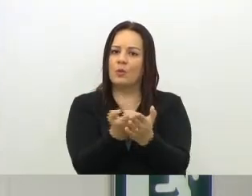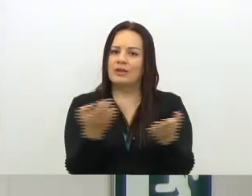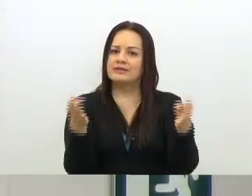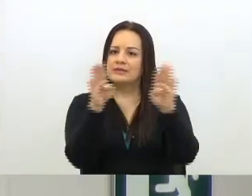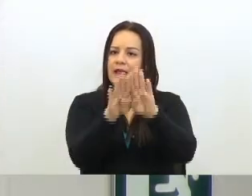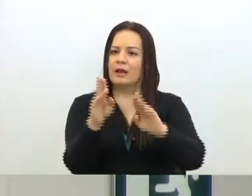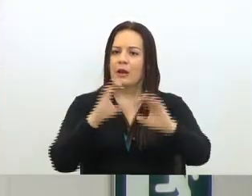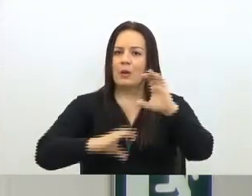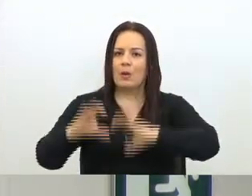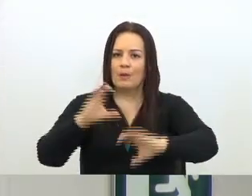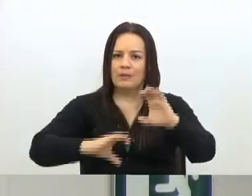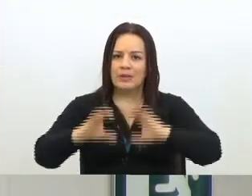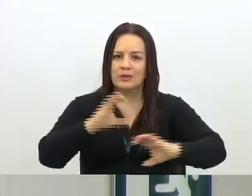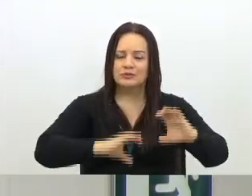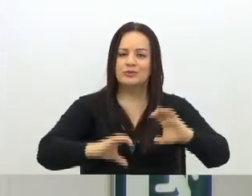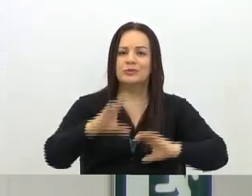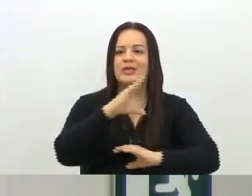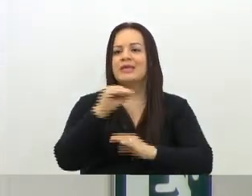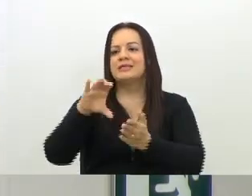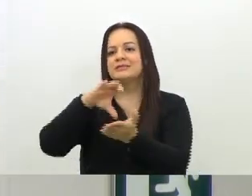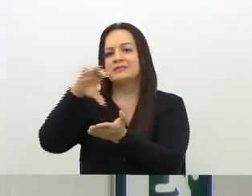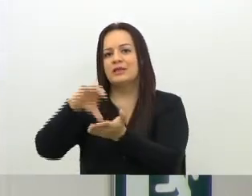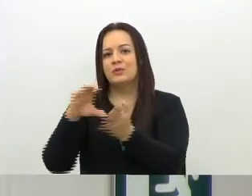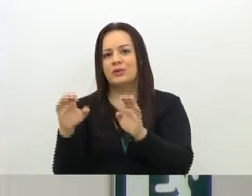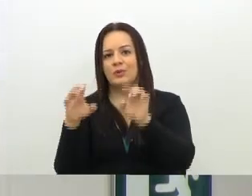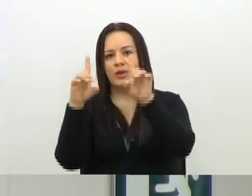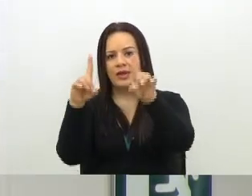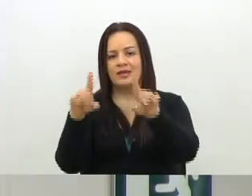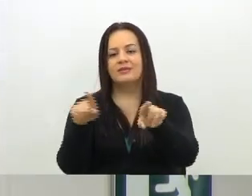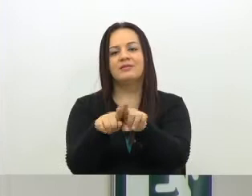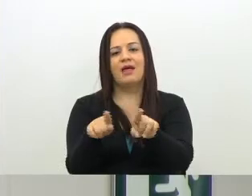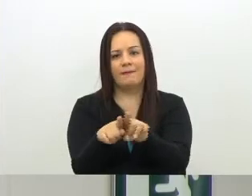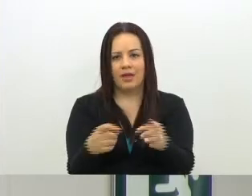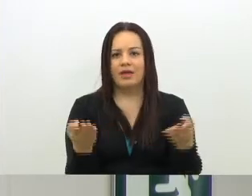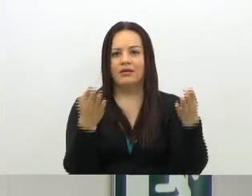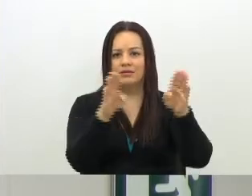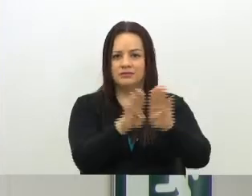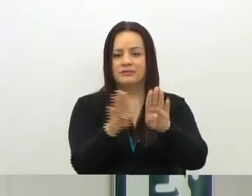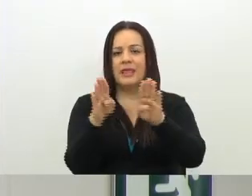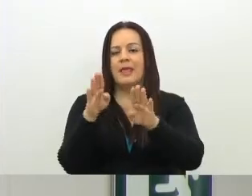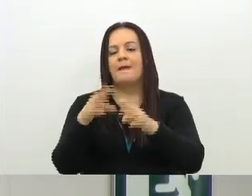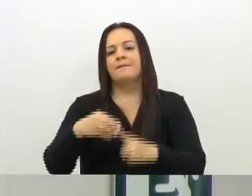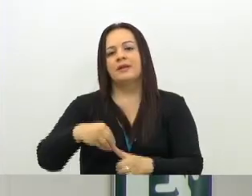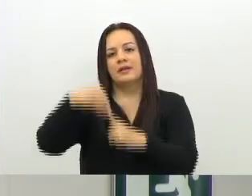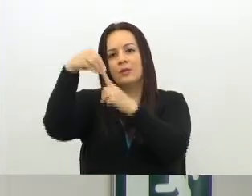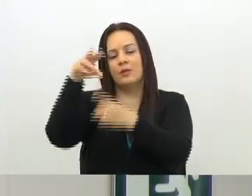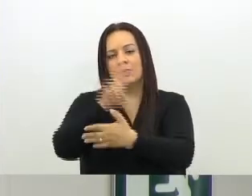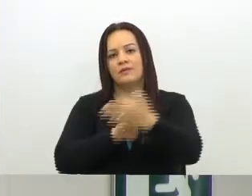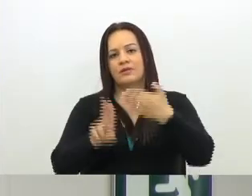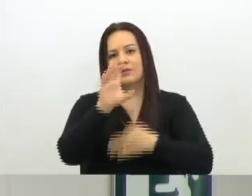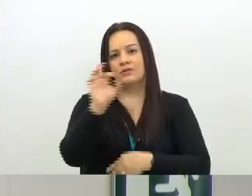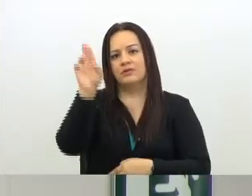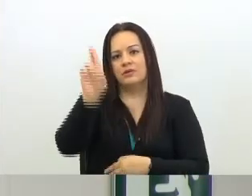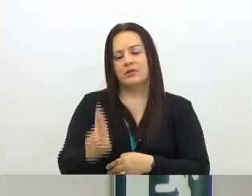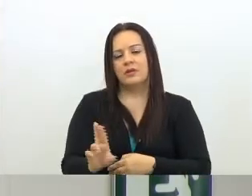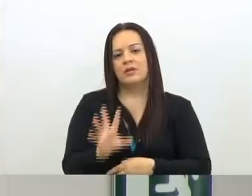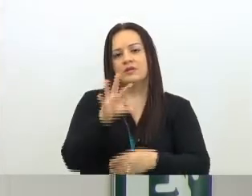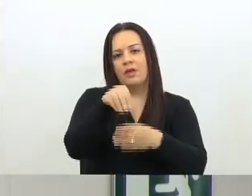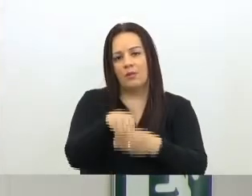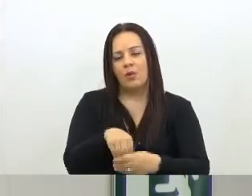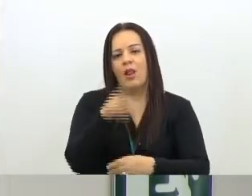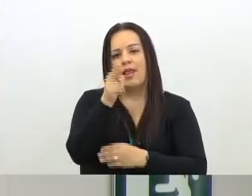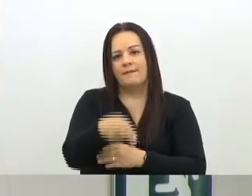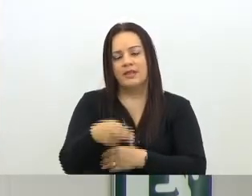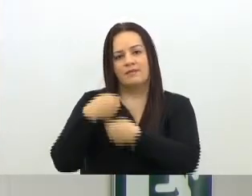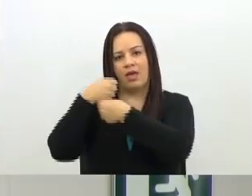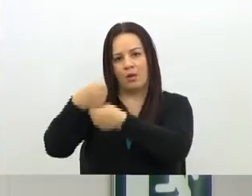de comercios e incluso de centros educativos, principalmente la Universidad de Costa Rica, que se sumó a la misma. Y